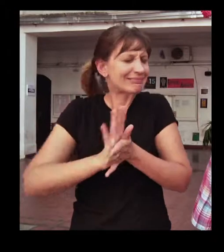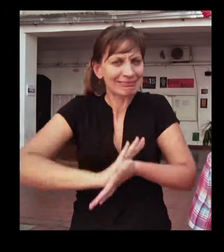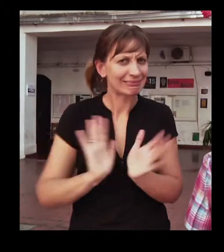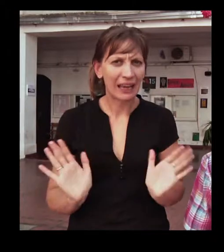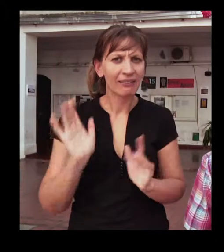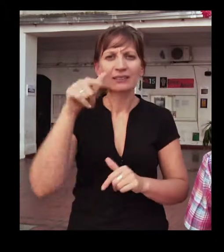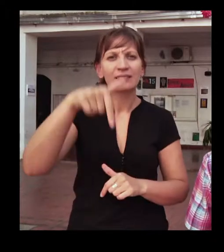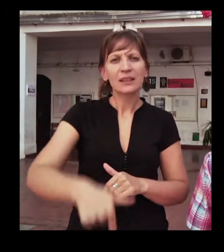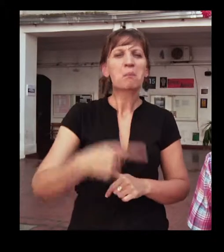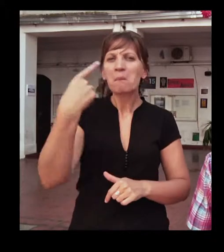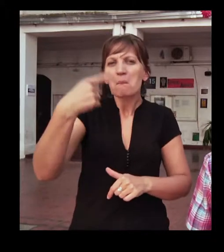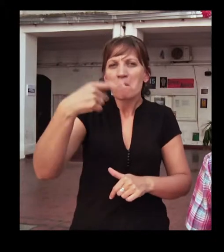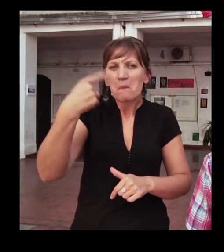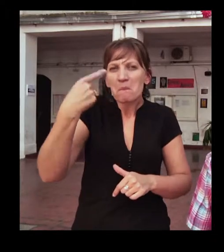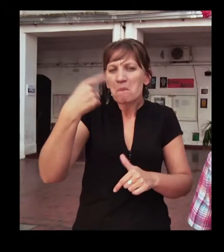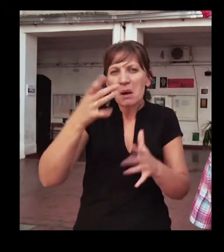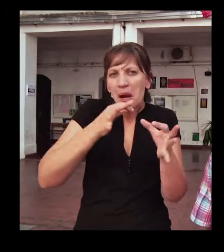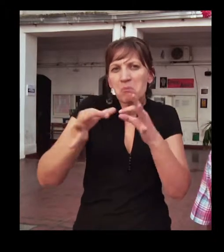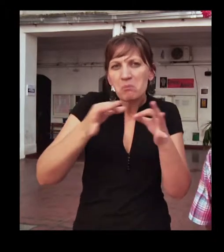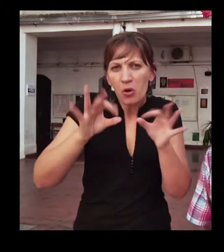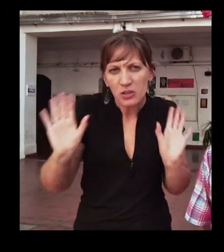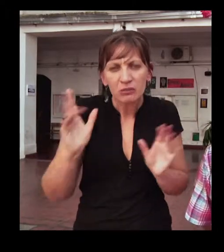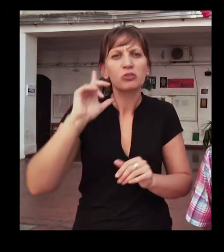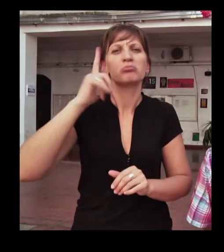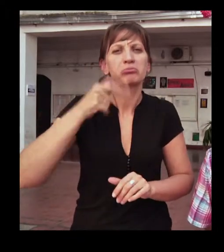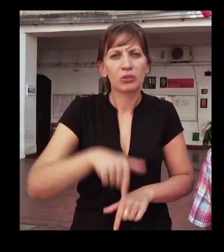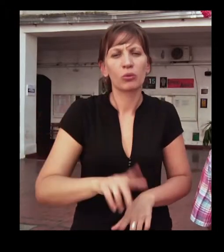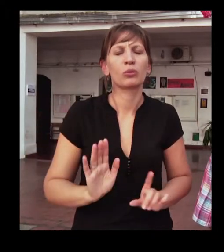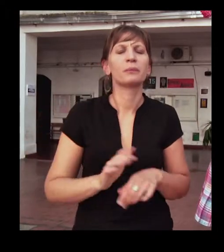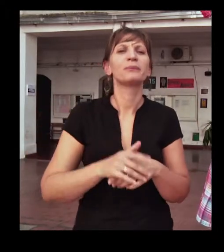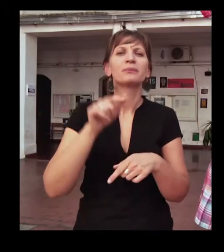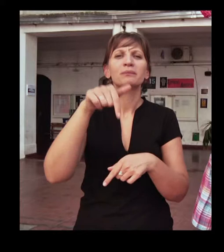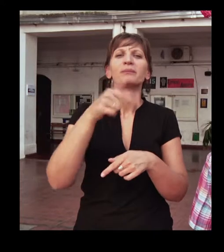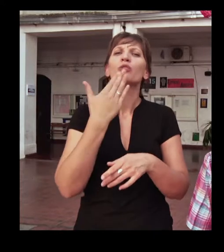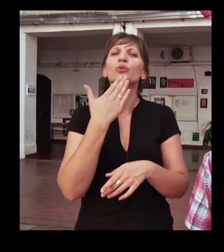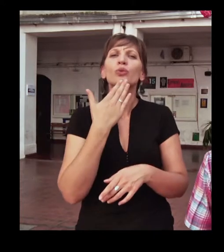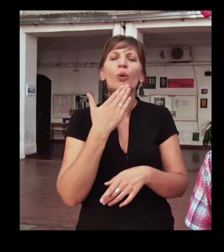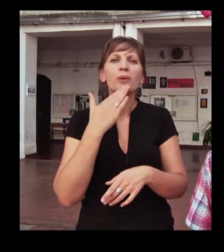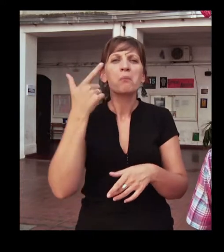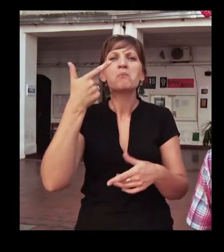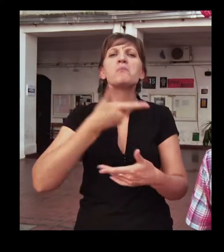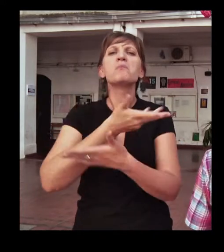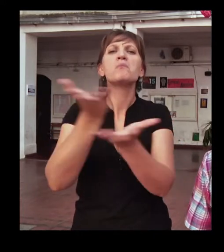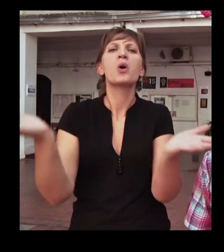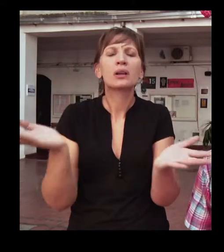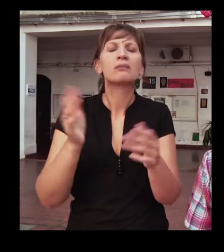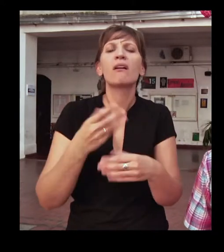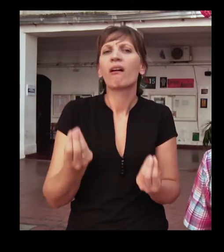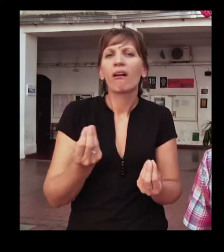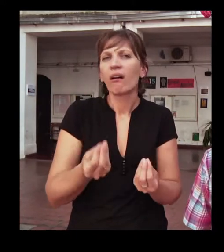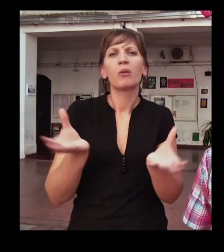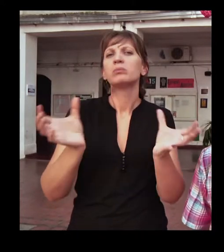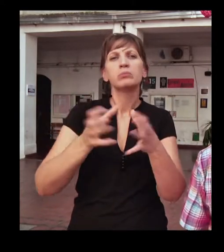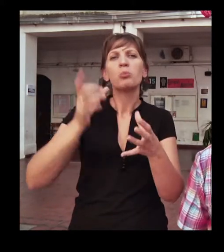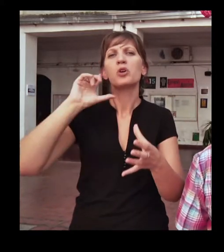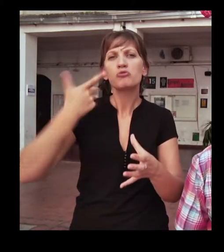producción visual sorda de este tipo es una telenovela donde se muestra la comunidad sorda como una